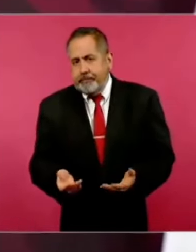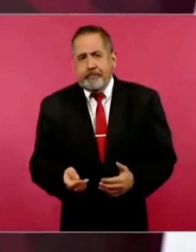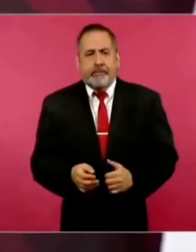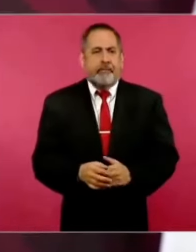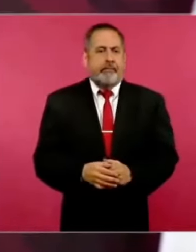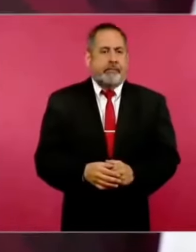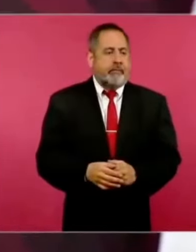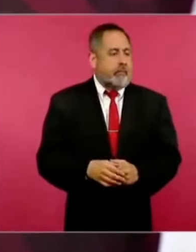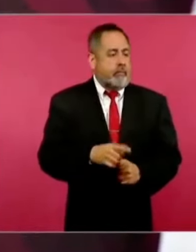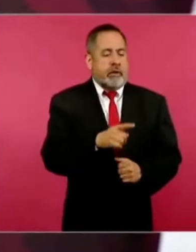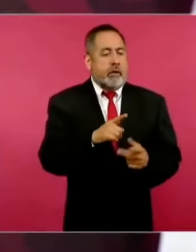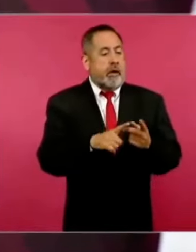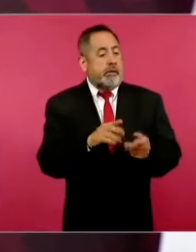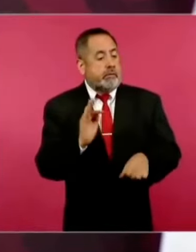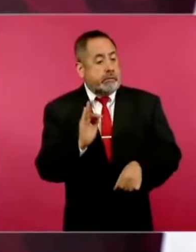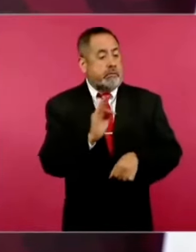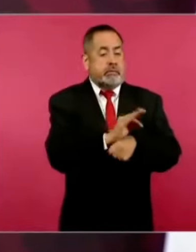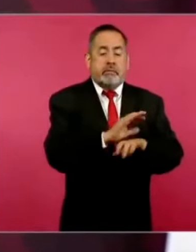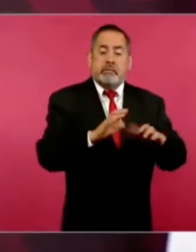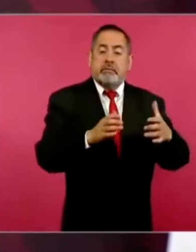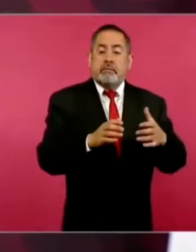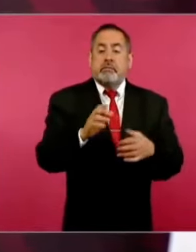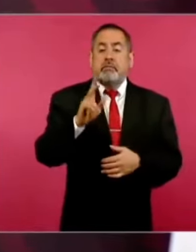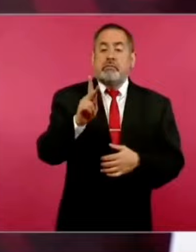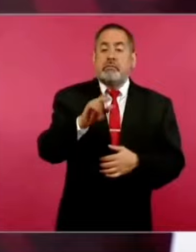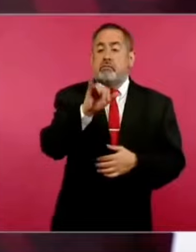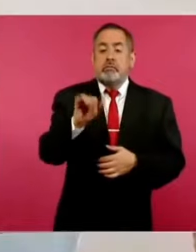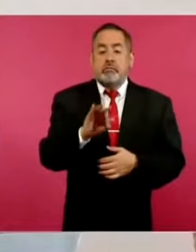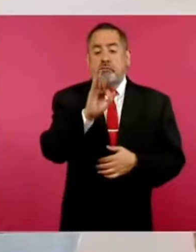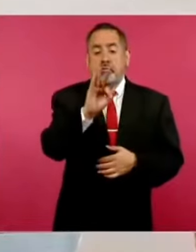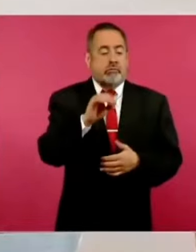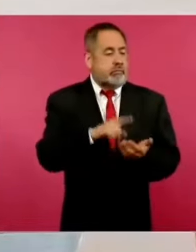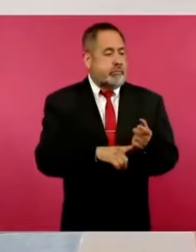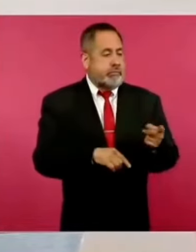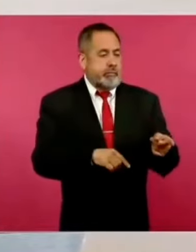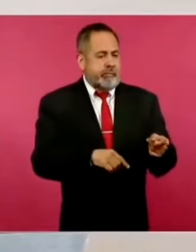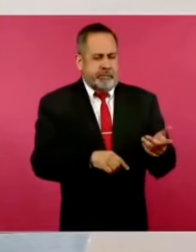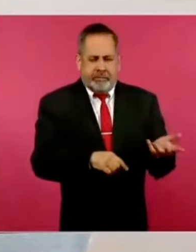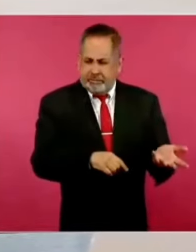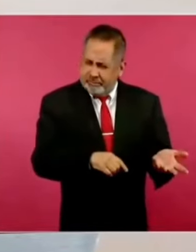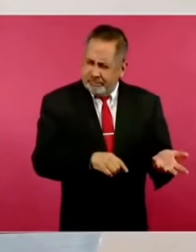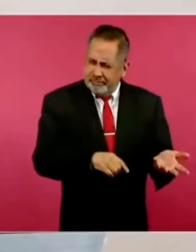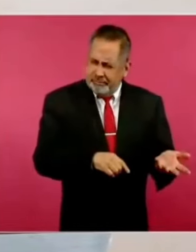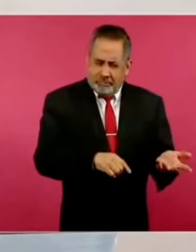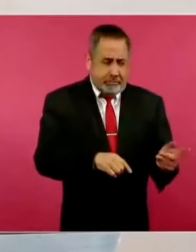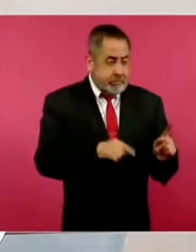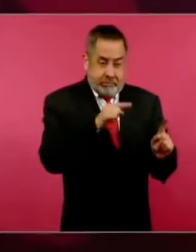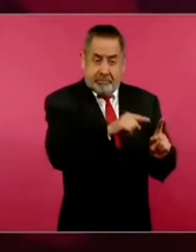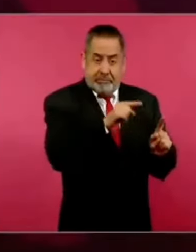del Poder Judicial, que no castigaron a los responsables